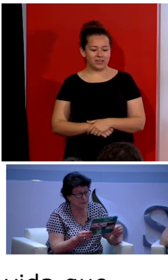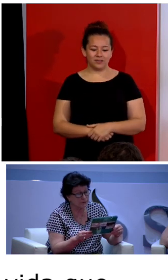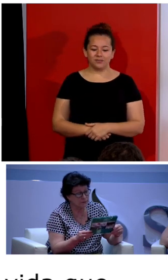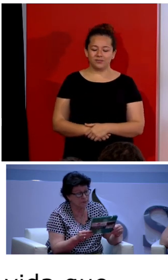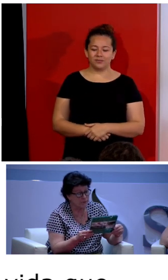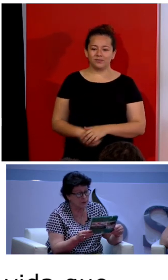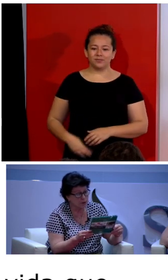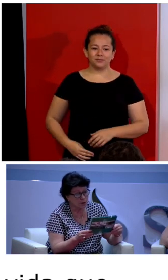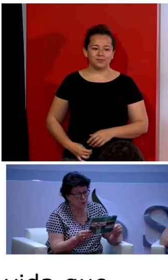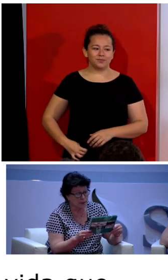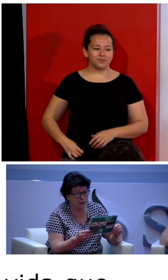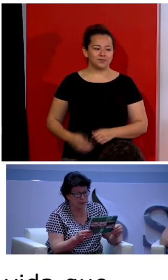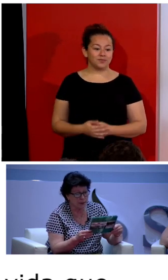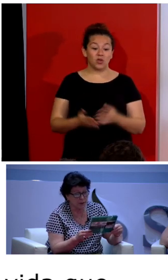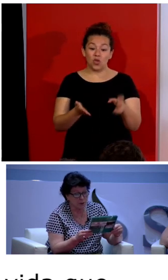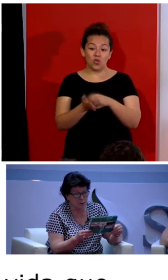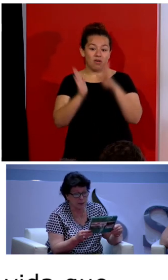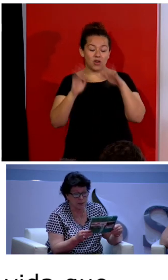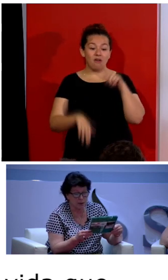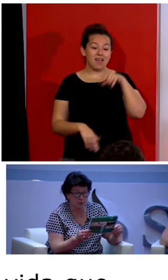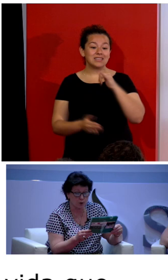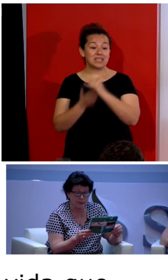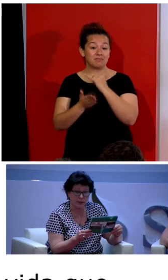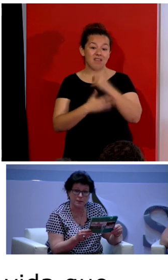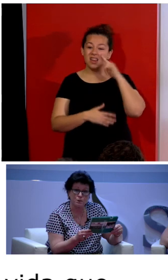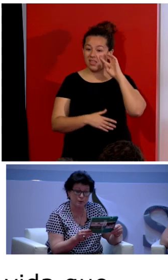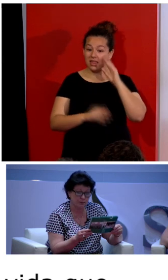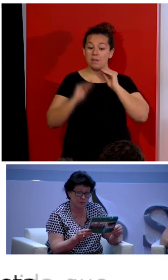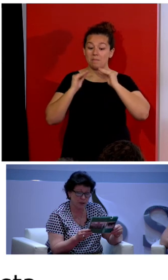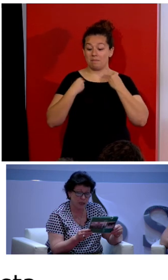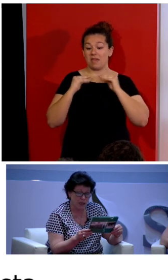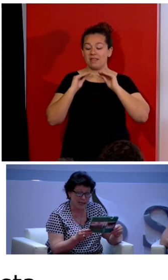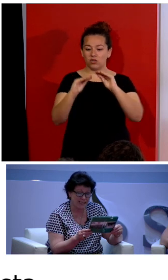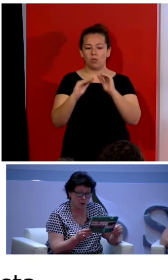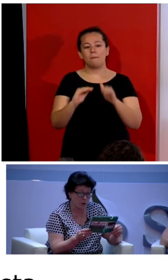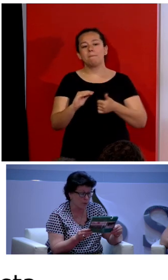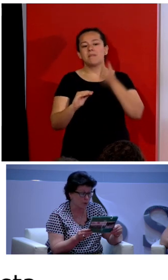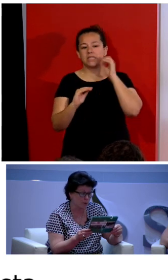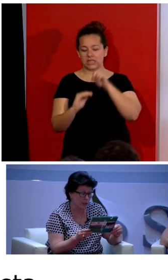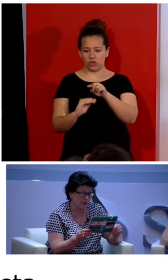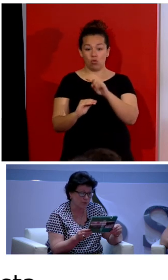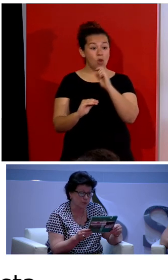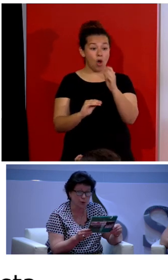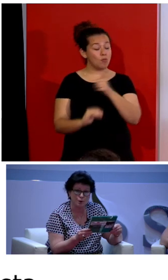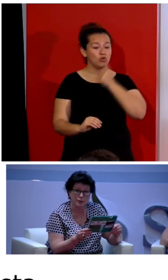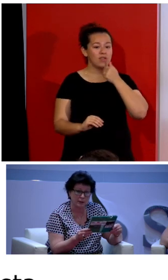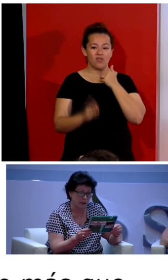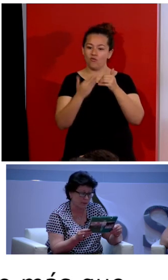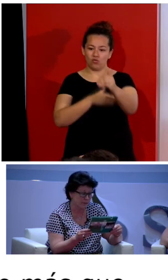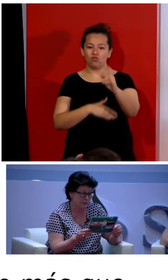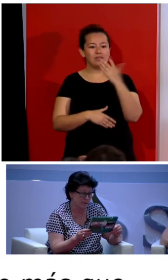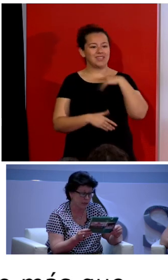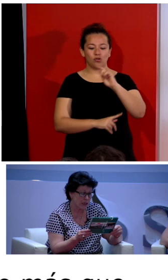Sin duda, esta experiencia en su vida ha sido mucho más que eso. ha sido una oportunidad de futuro